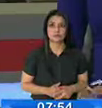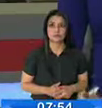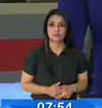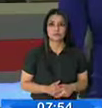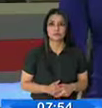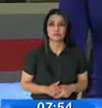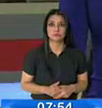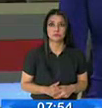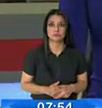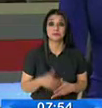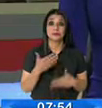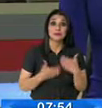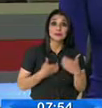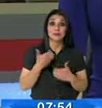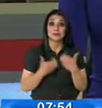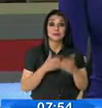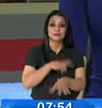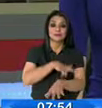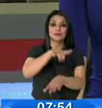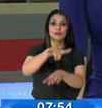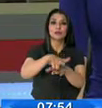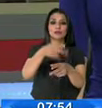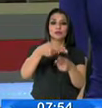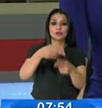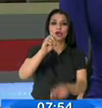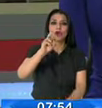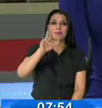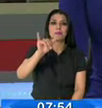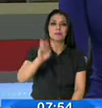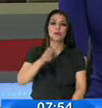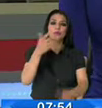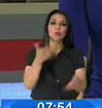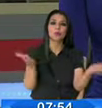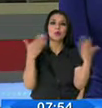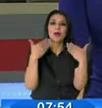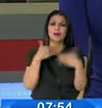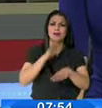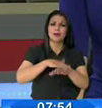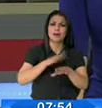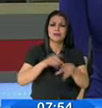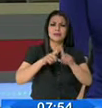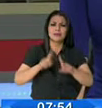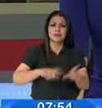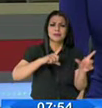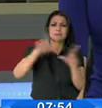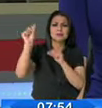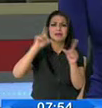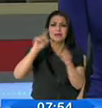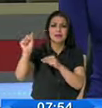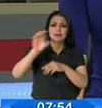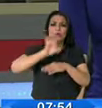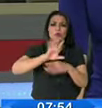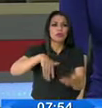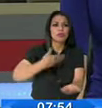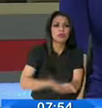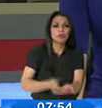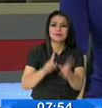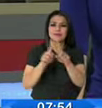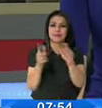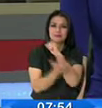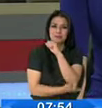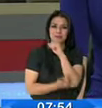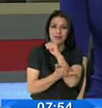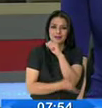Una mezcla de emociones se vive en el aeropuerto José Joaquín de Olmedo de Guayaquil a la llegada de gran cantidad de inmigrantes ecuatorianos provenientes de